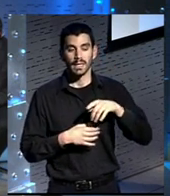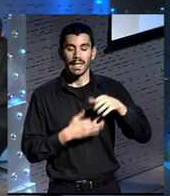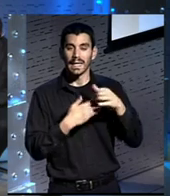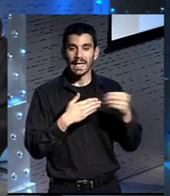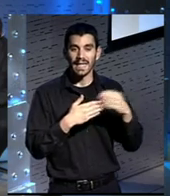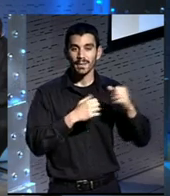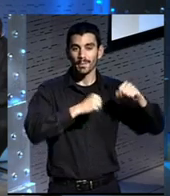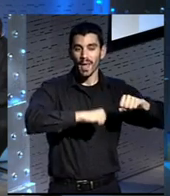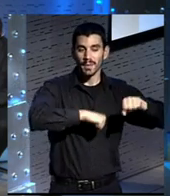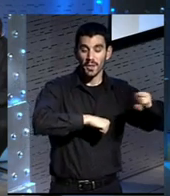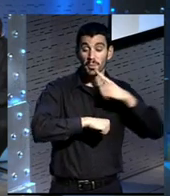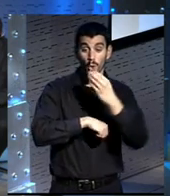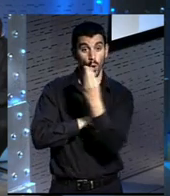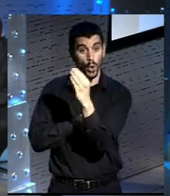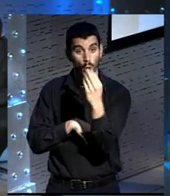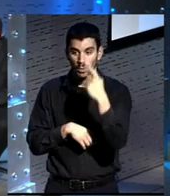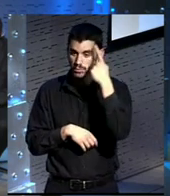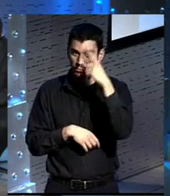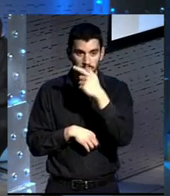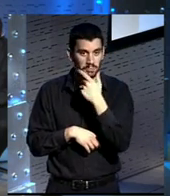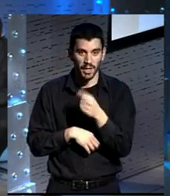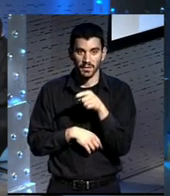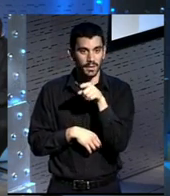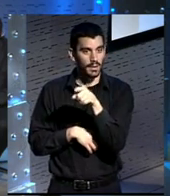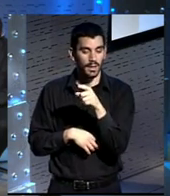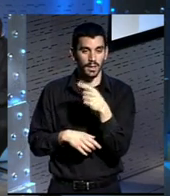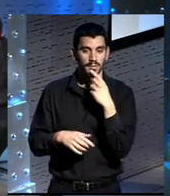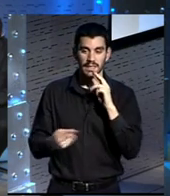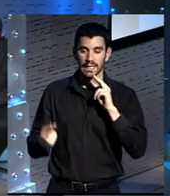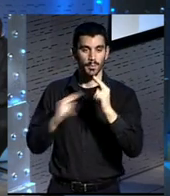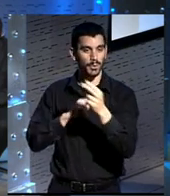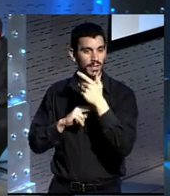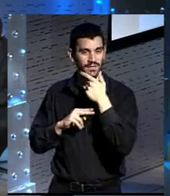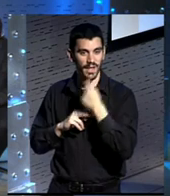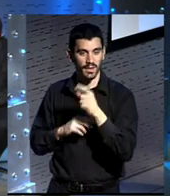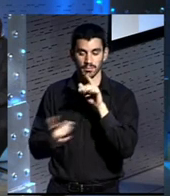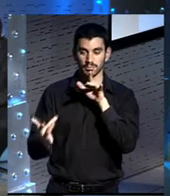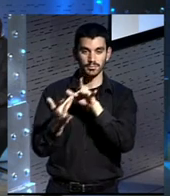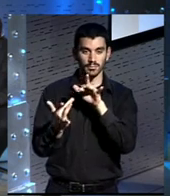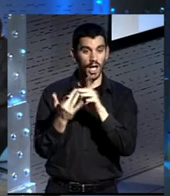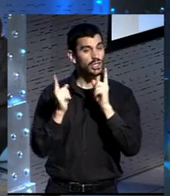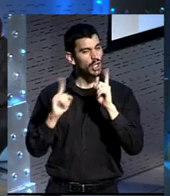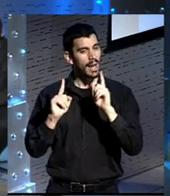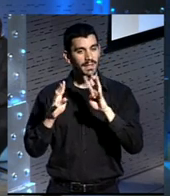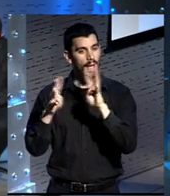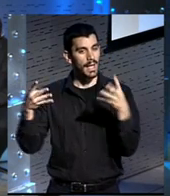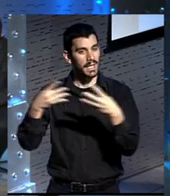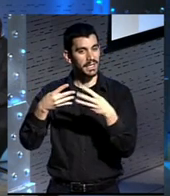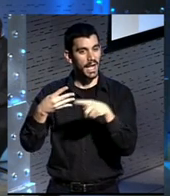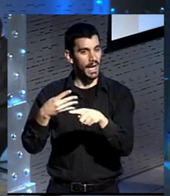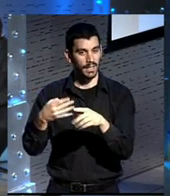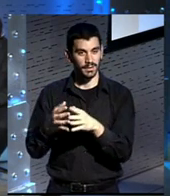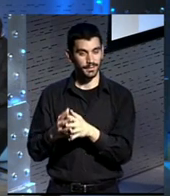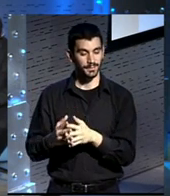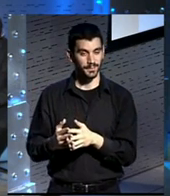pues un cliente que está respondiendo muy positivamente a todo lo que es generar una relación exclusivamente digital con el cliente. El portal Coin, que es